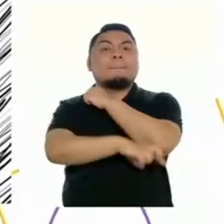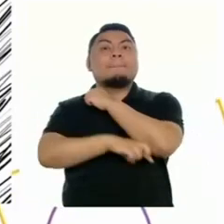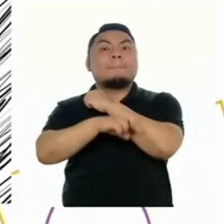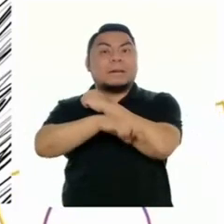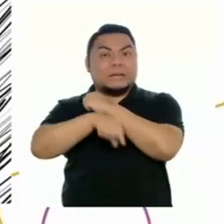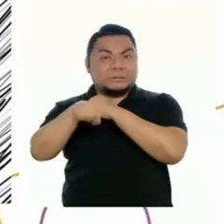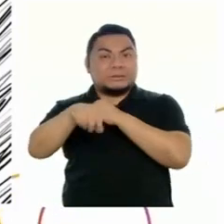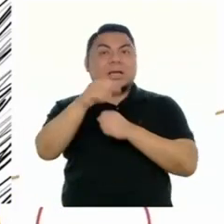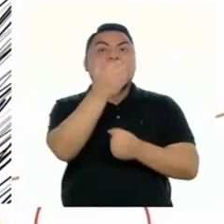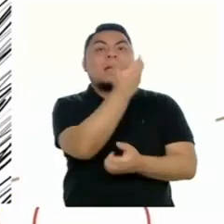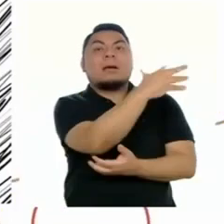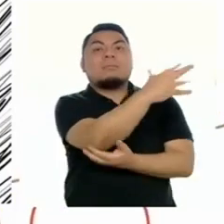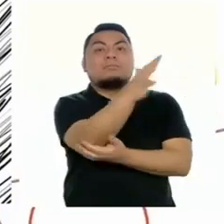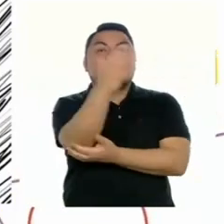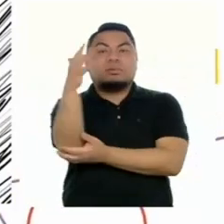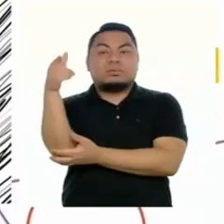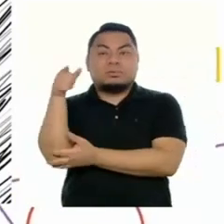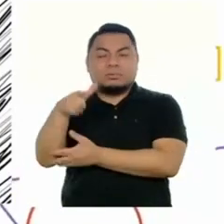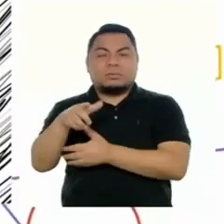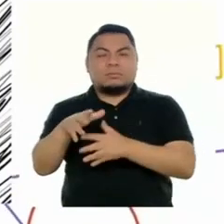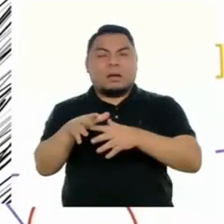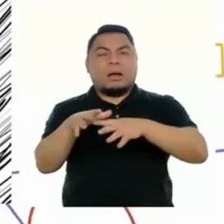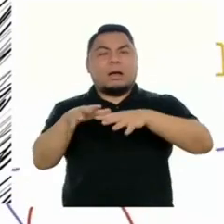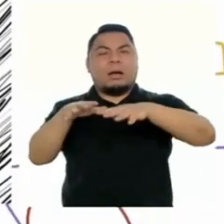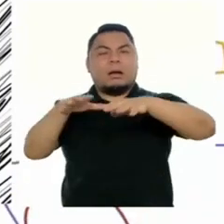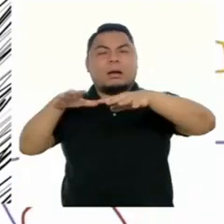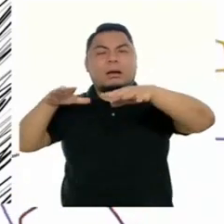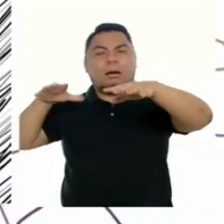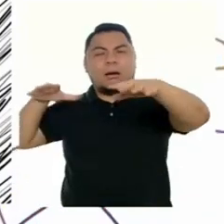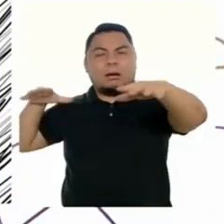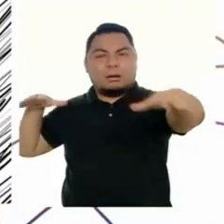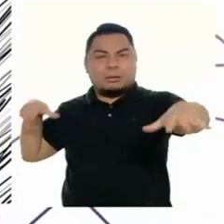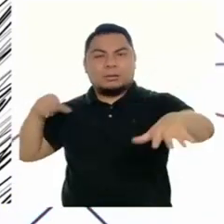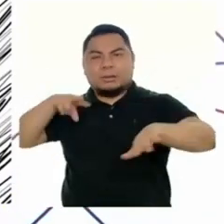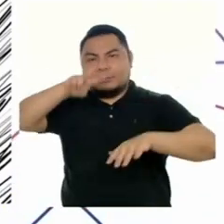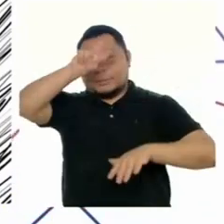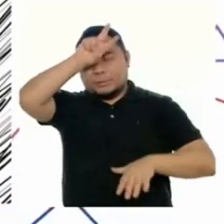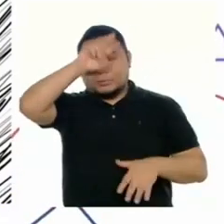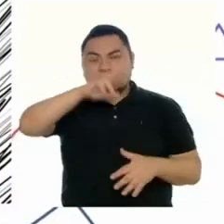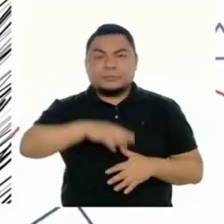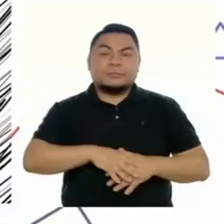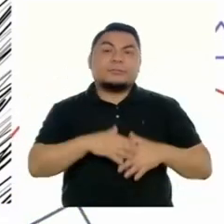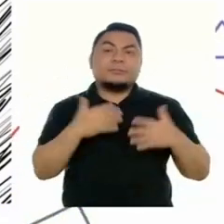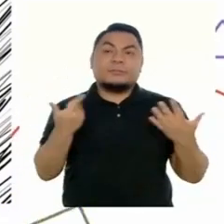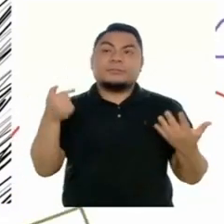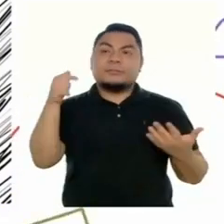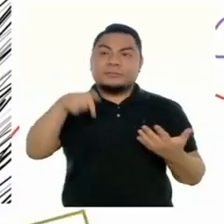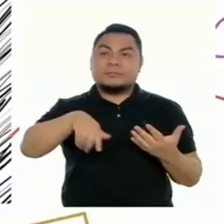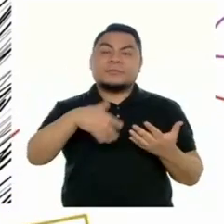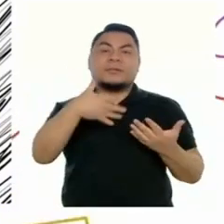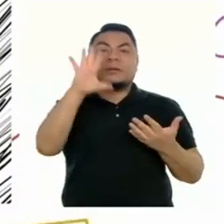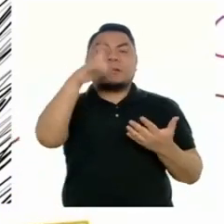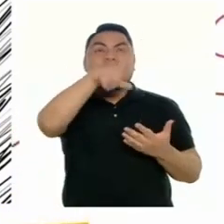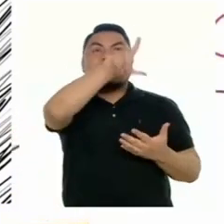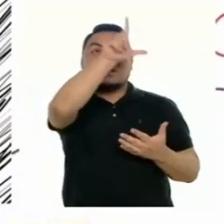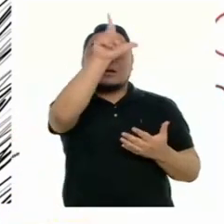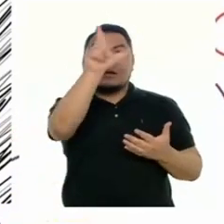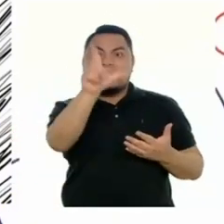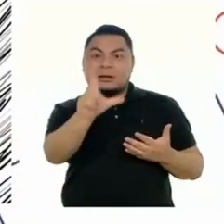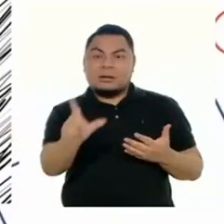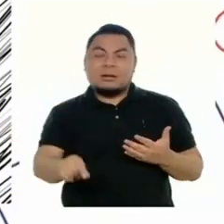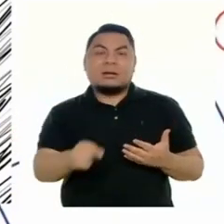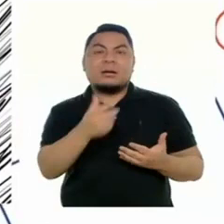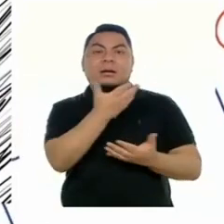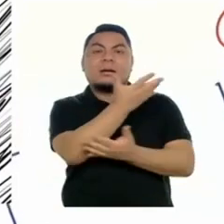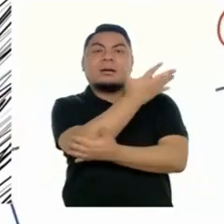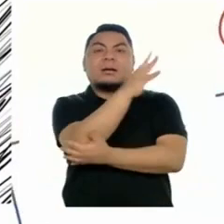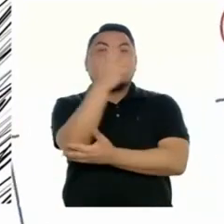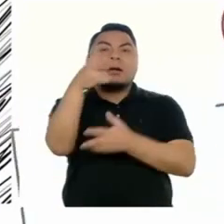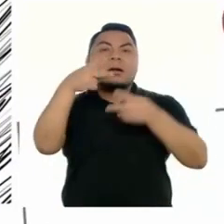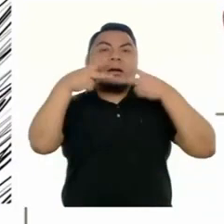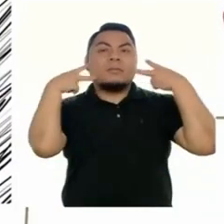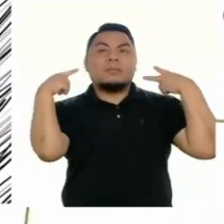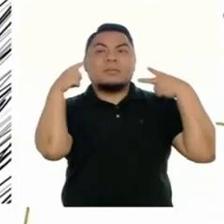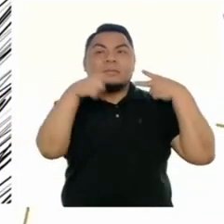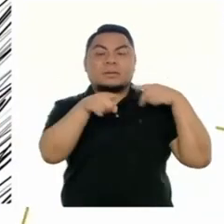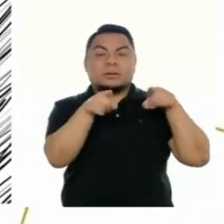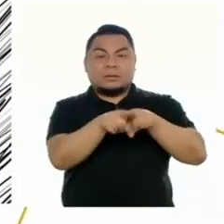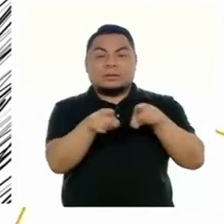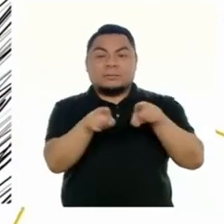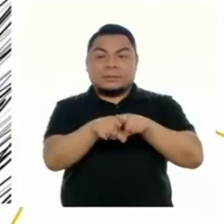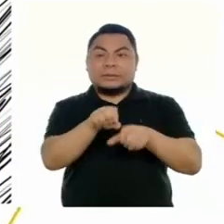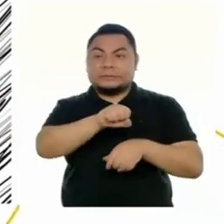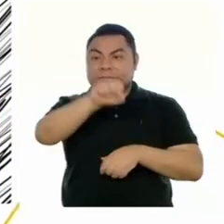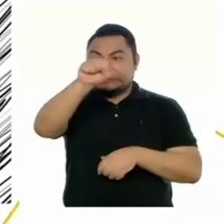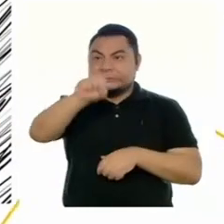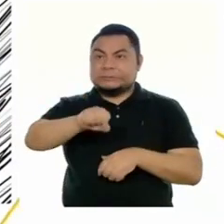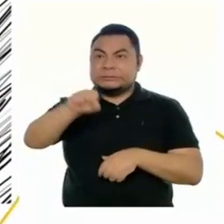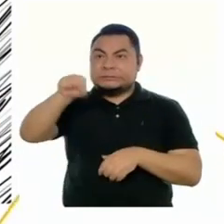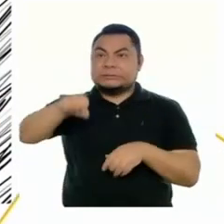de bosques y estos se extienden a lo largo de nuestro territorio, en nuestra vasta Amazonía, en la altura de nuestra sierra y